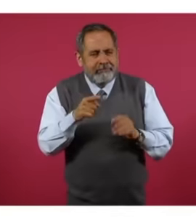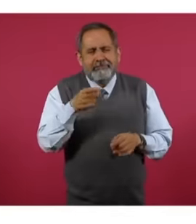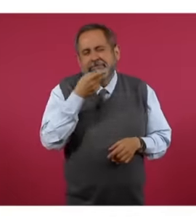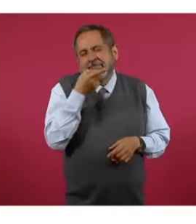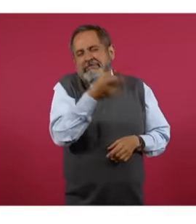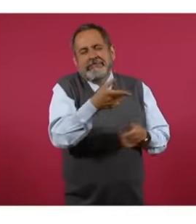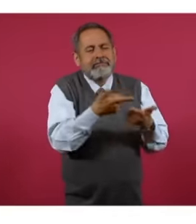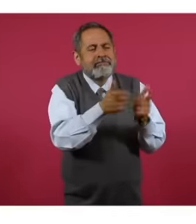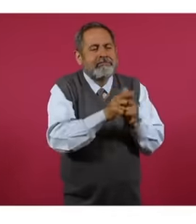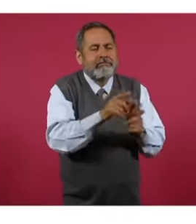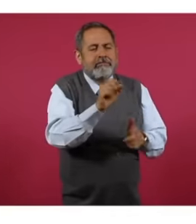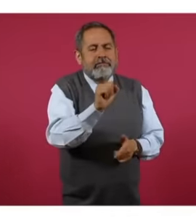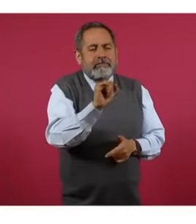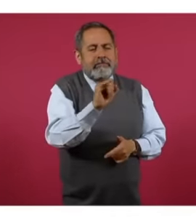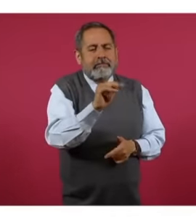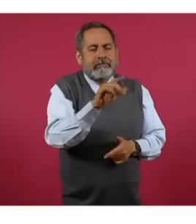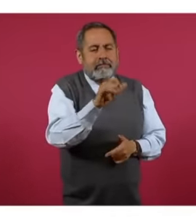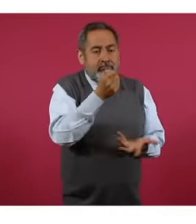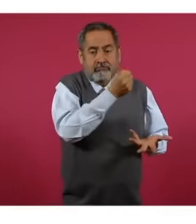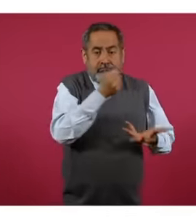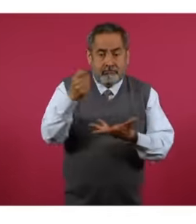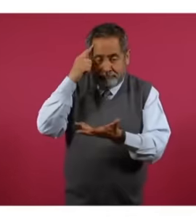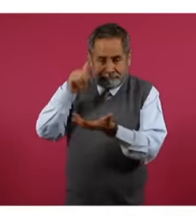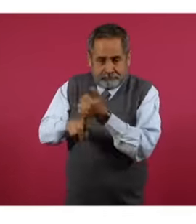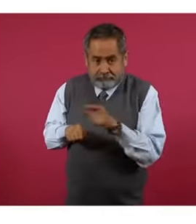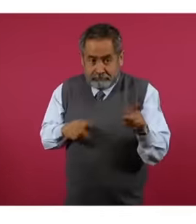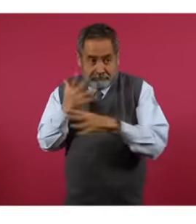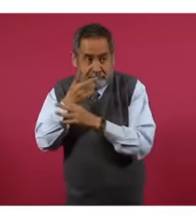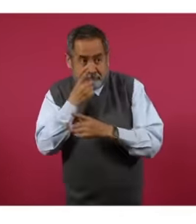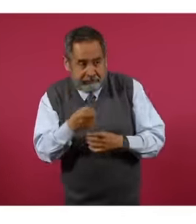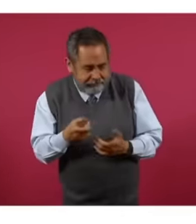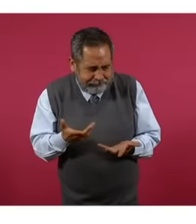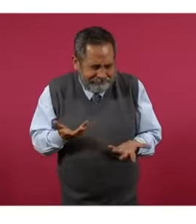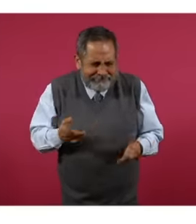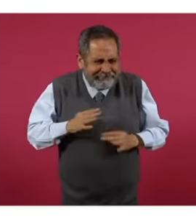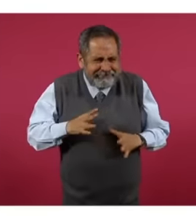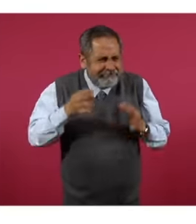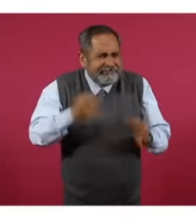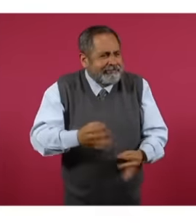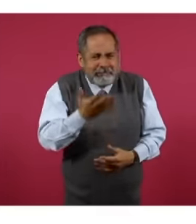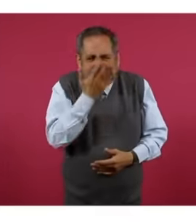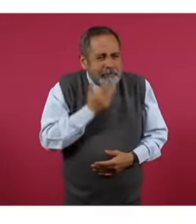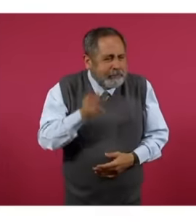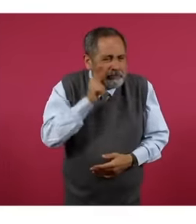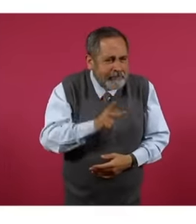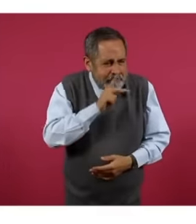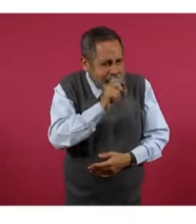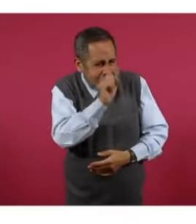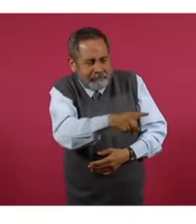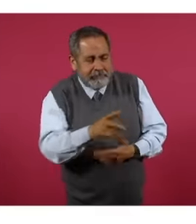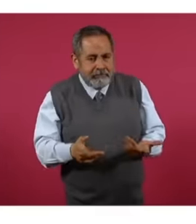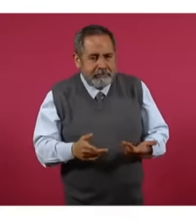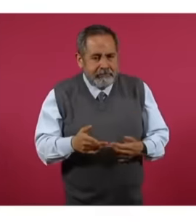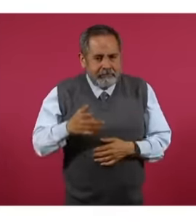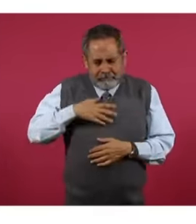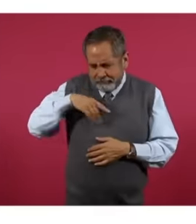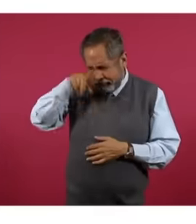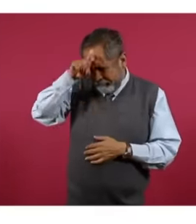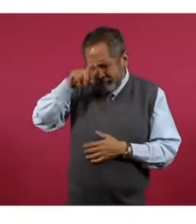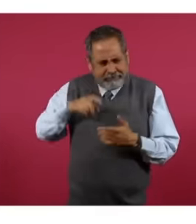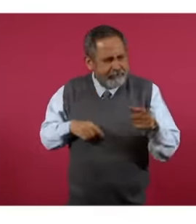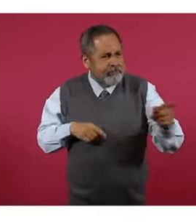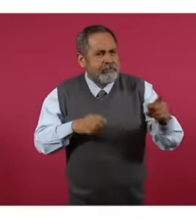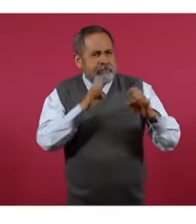Sinaloa contribuyó a su campaña electoral. Eso es lo que él dice, confirmando que no hay pruebas. Me pregunto, si